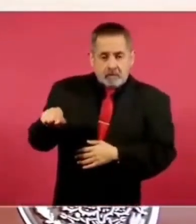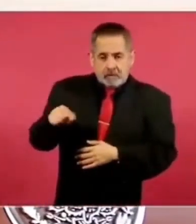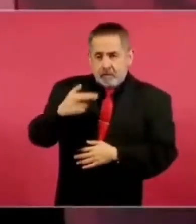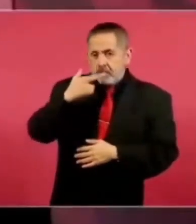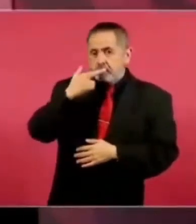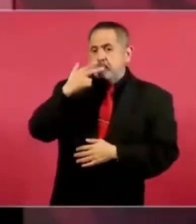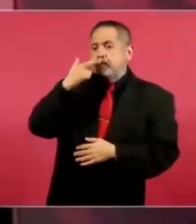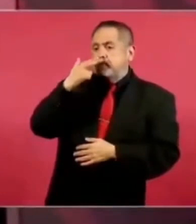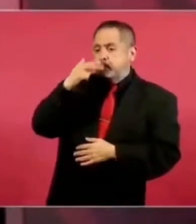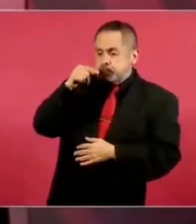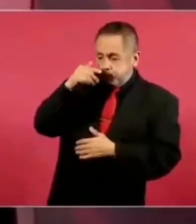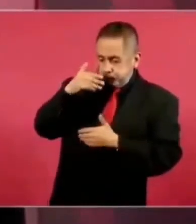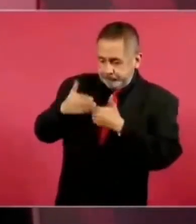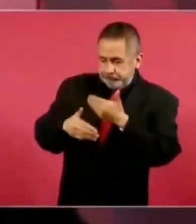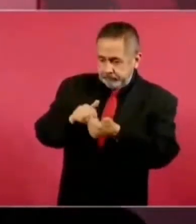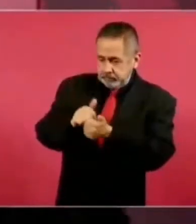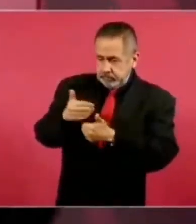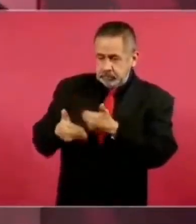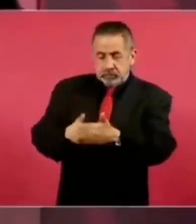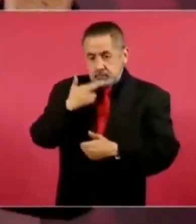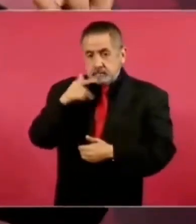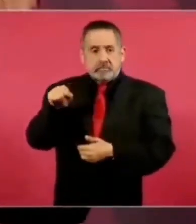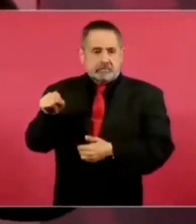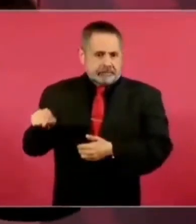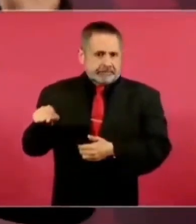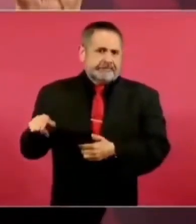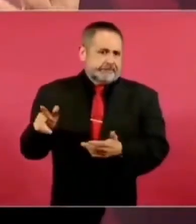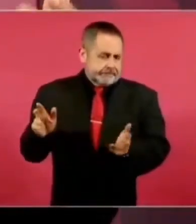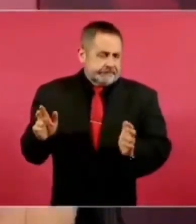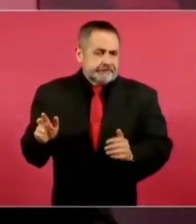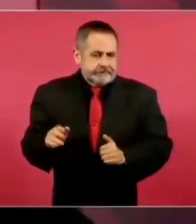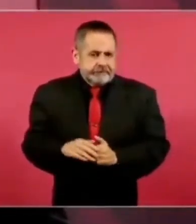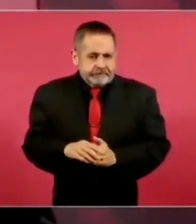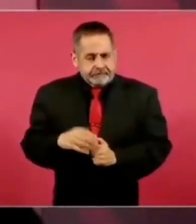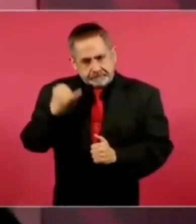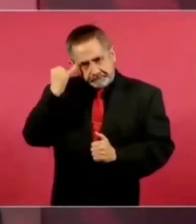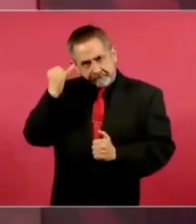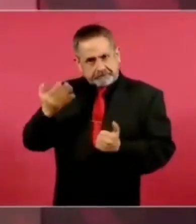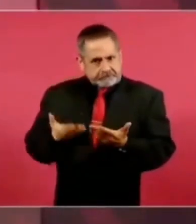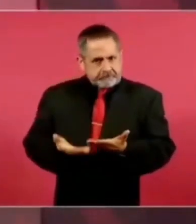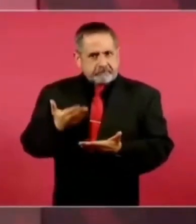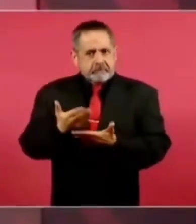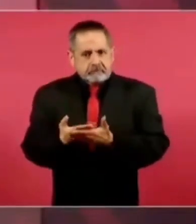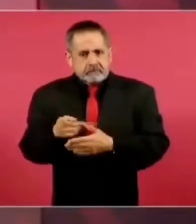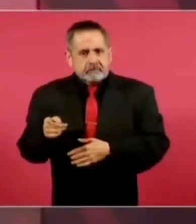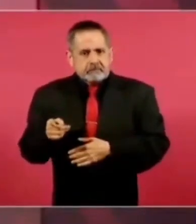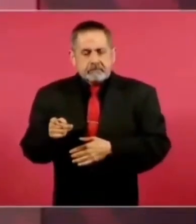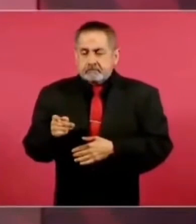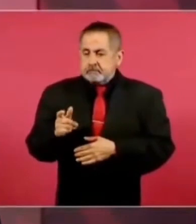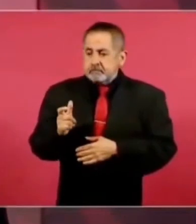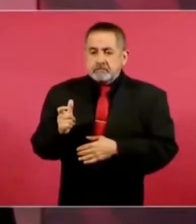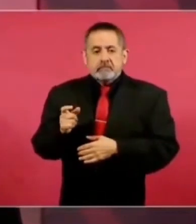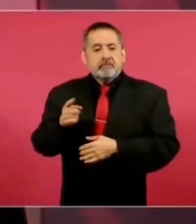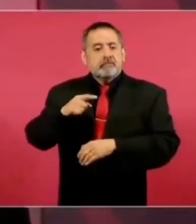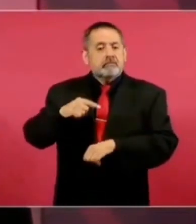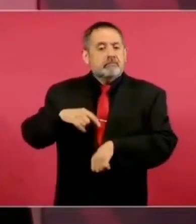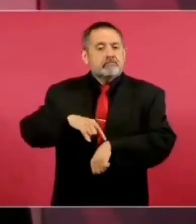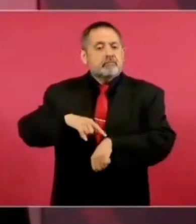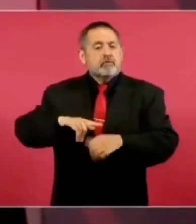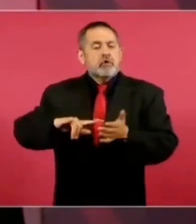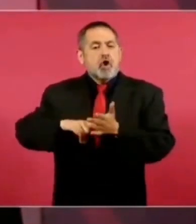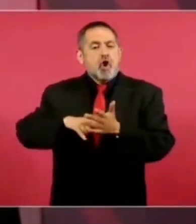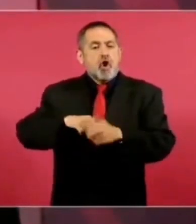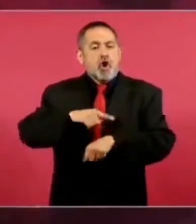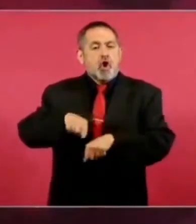mejor. Ese es un planteamiento, si le pagaban extras,